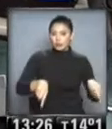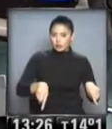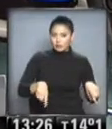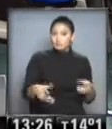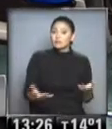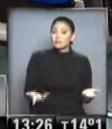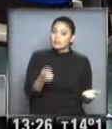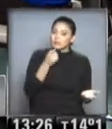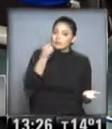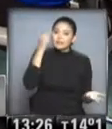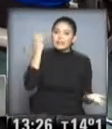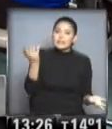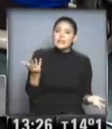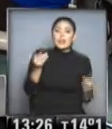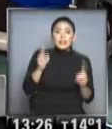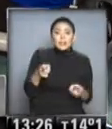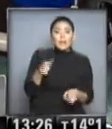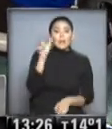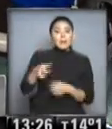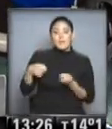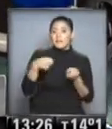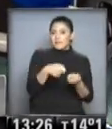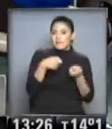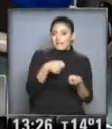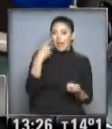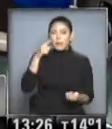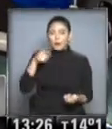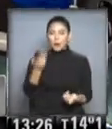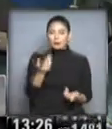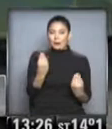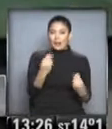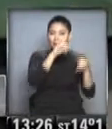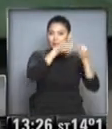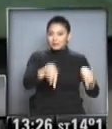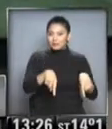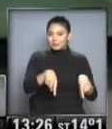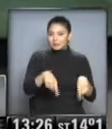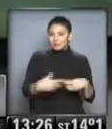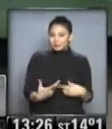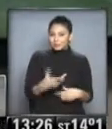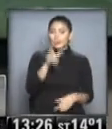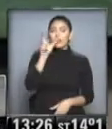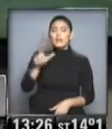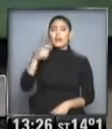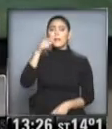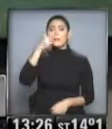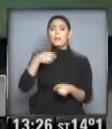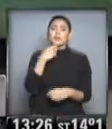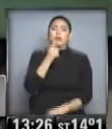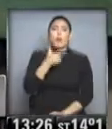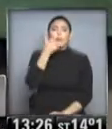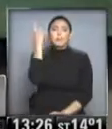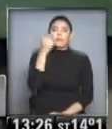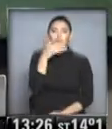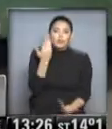si lo piensa también esto le sirve al que está presionando claro este y hostigando a que es parte de la mafia y te dice bueno tiene un tiro al aire y se